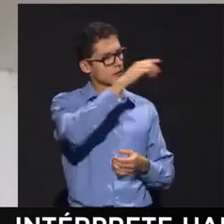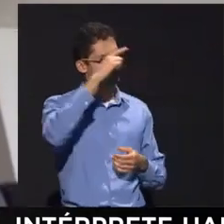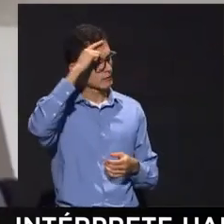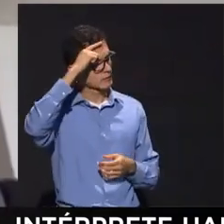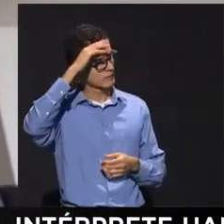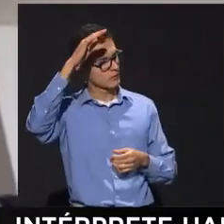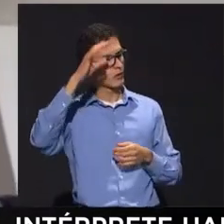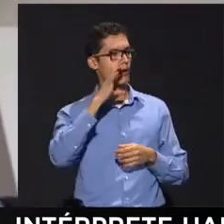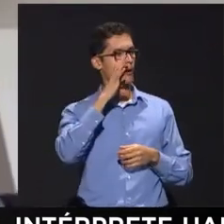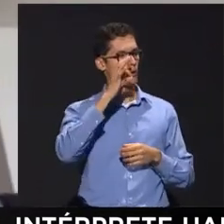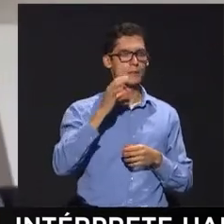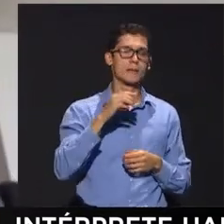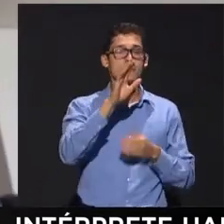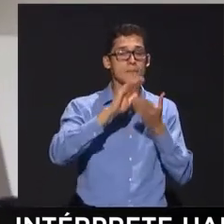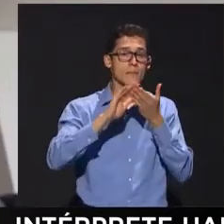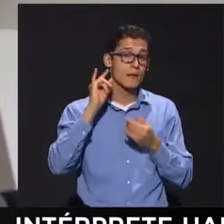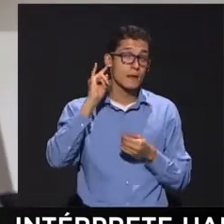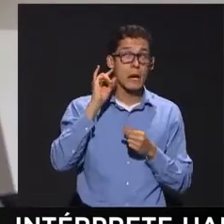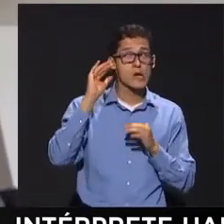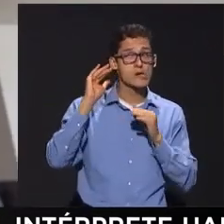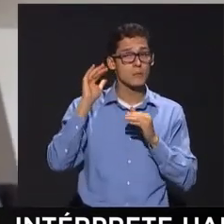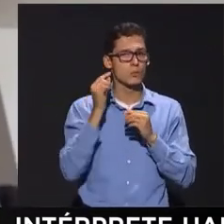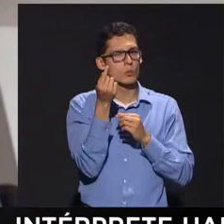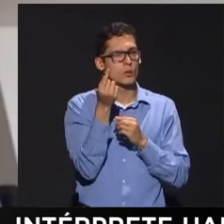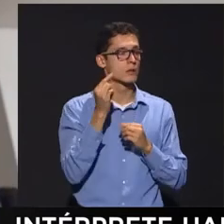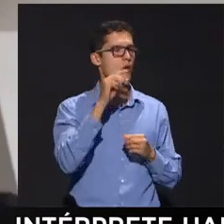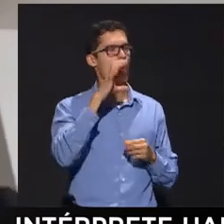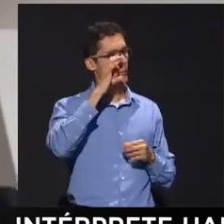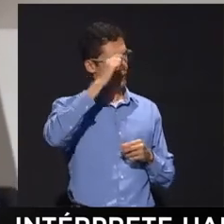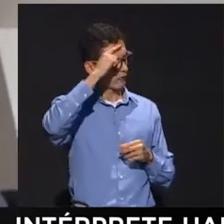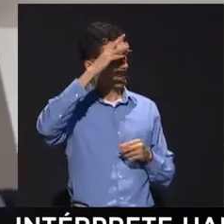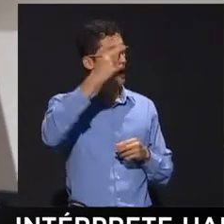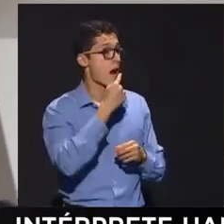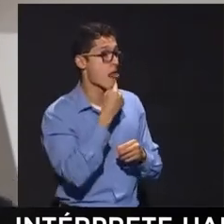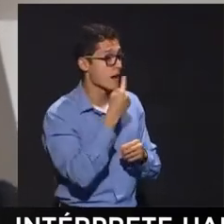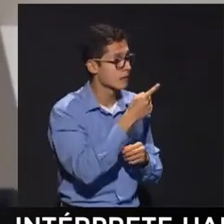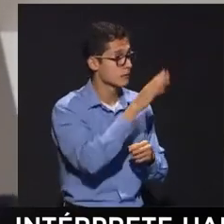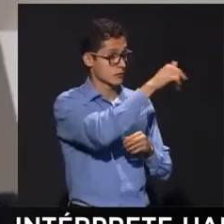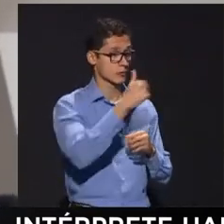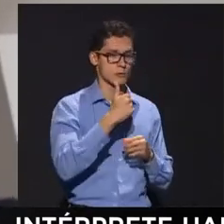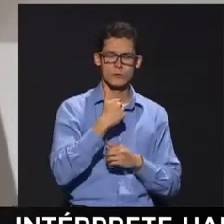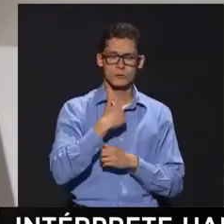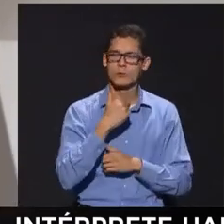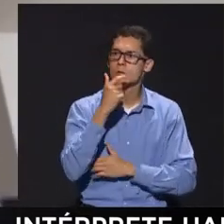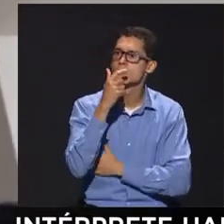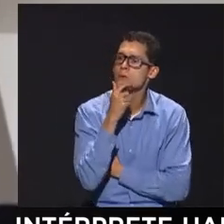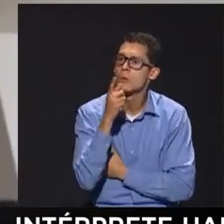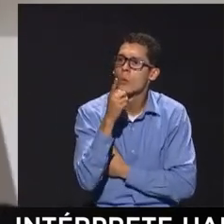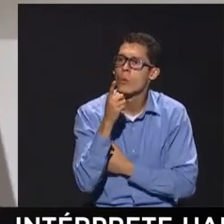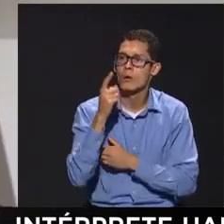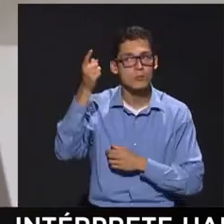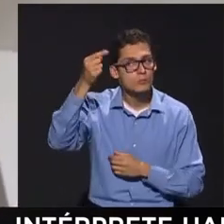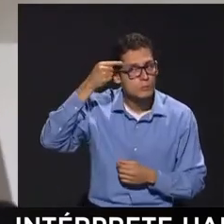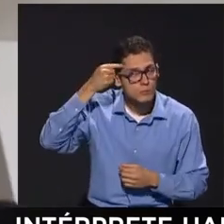de Husserl, la intuición es clave, es el primer paso en la formación de la comprensión del pensamiento y